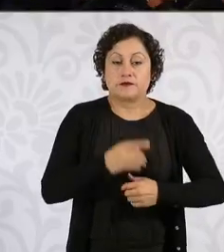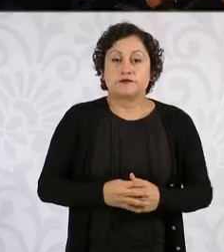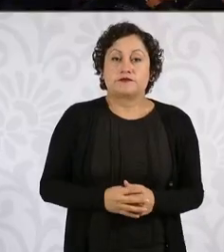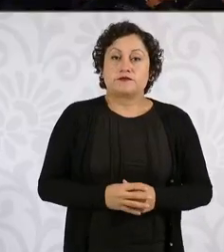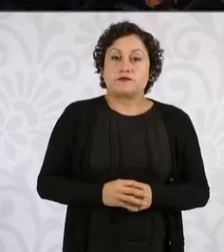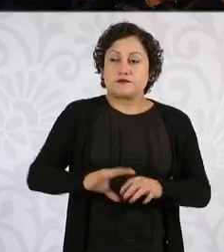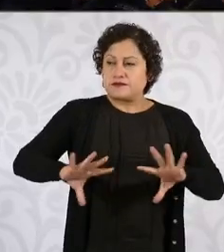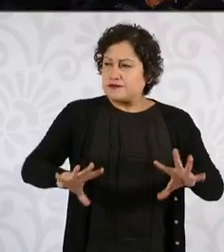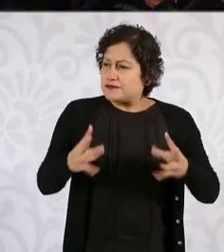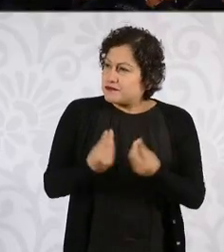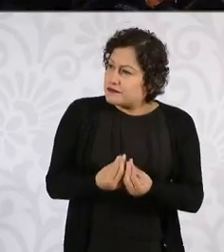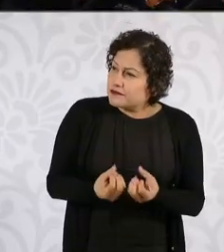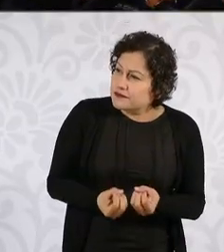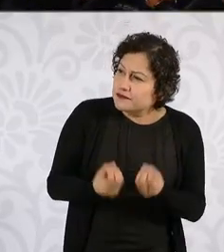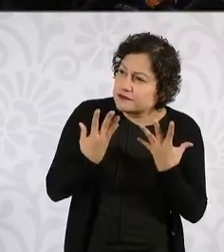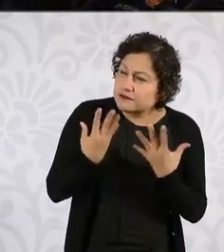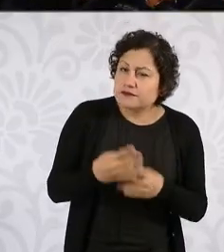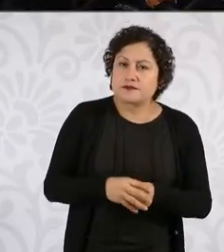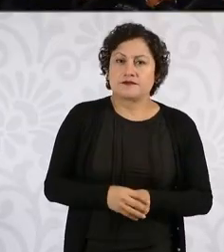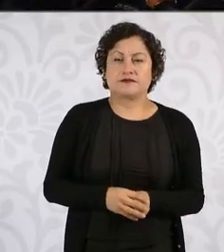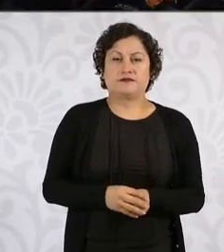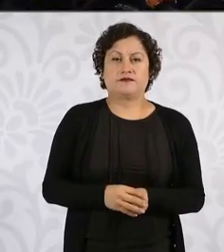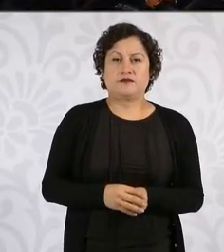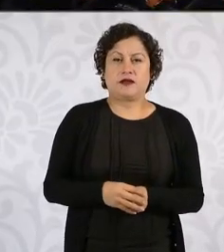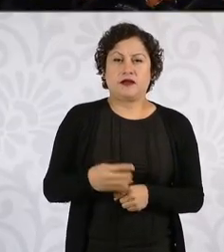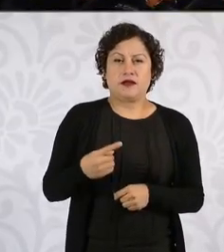¿En total cuánto es para trenes el próximo año?